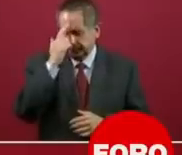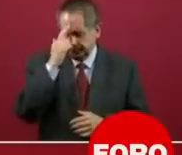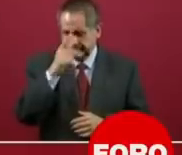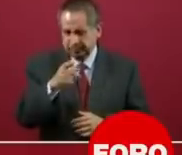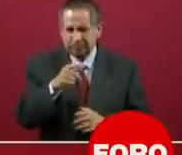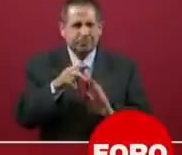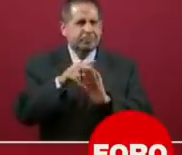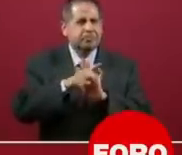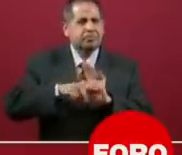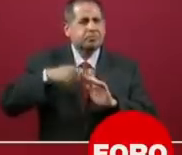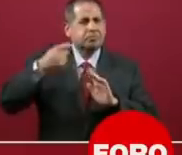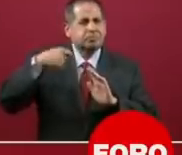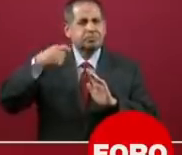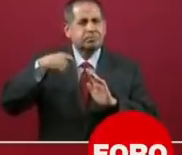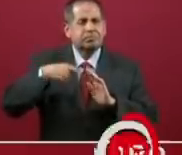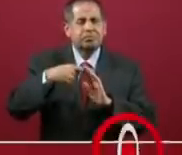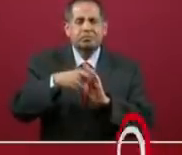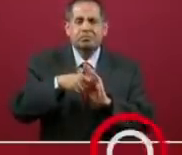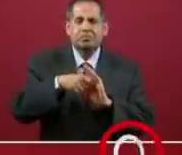videos